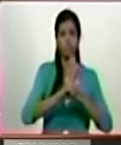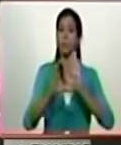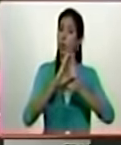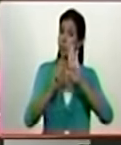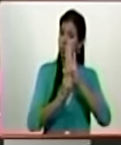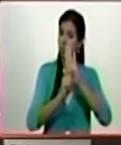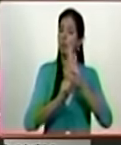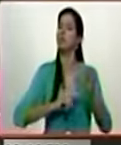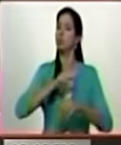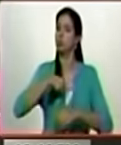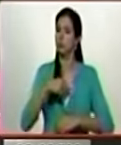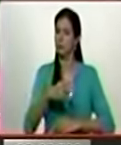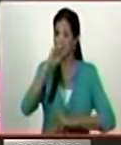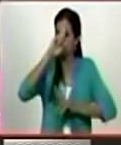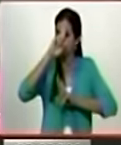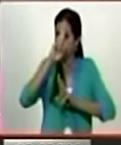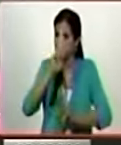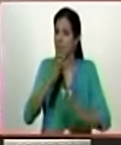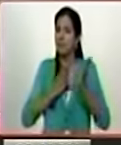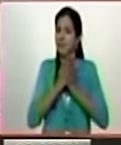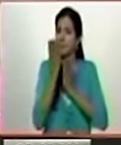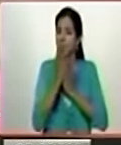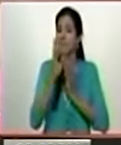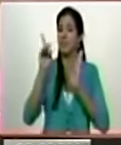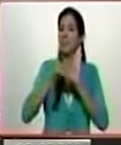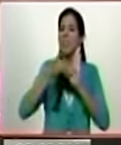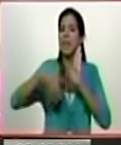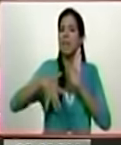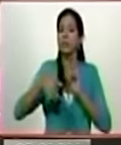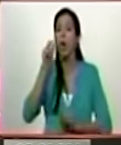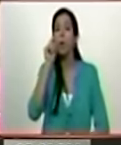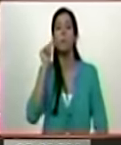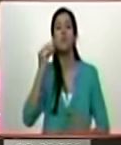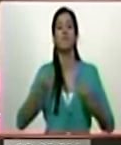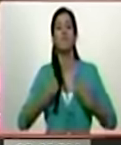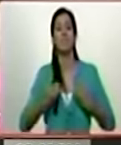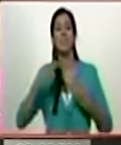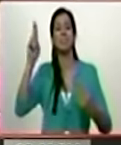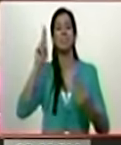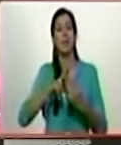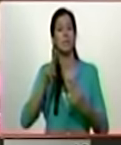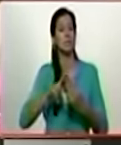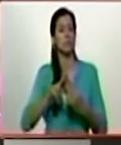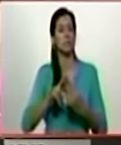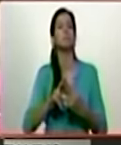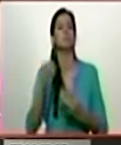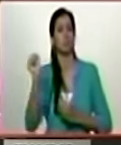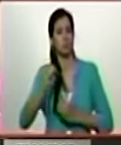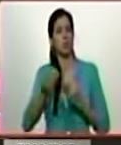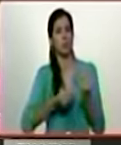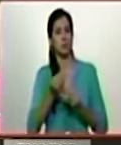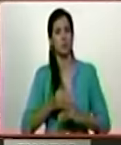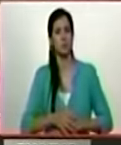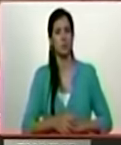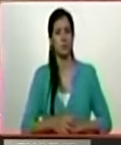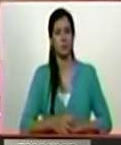nosotros vamos a hacer que se respete el derecho de los tachirenses y las tachirenses. Lo vamos a hacer.